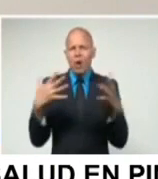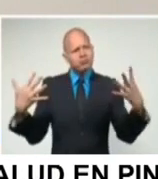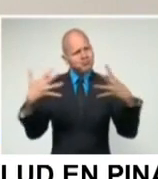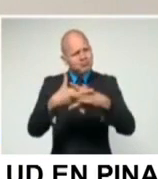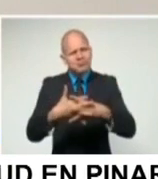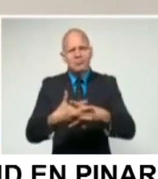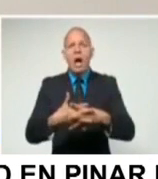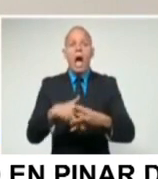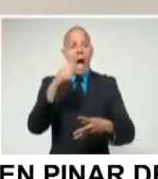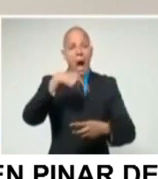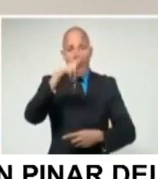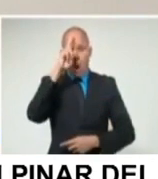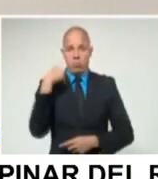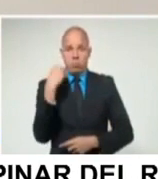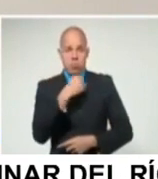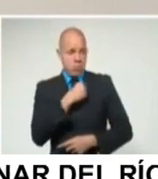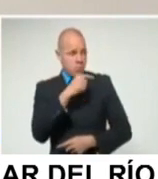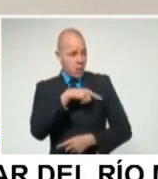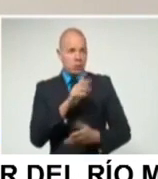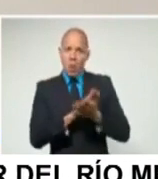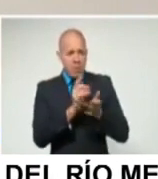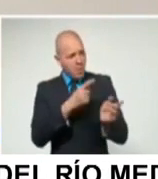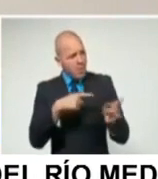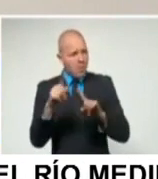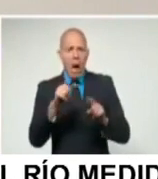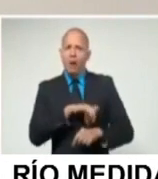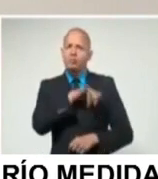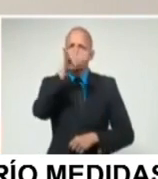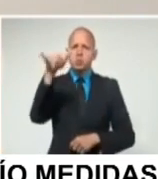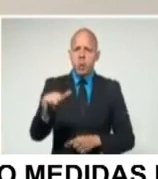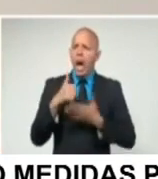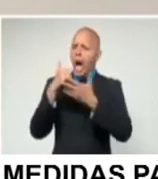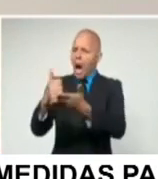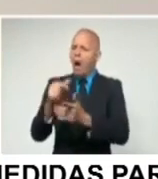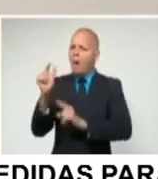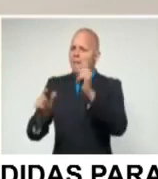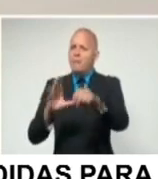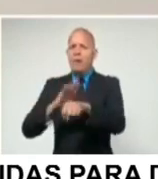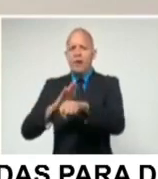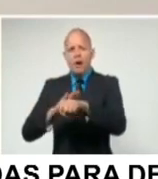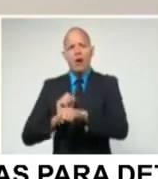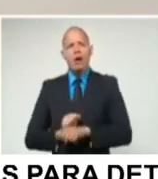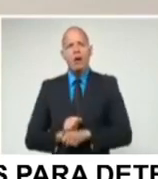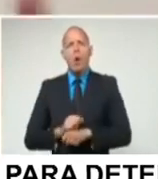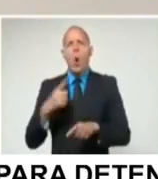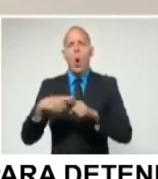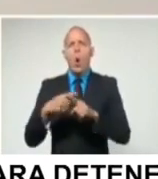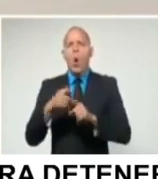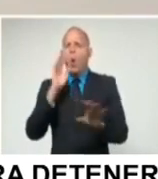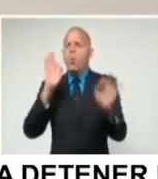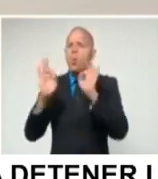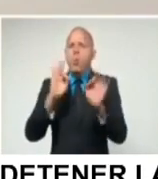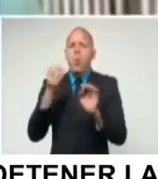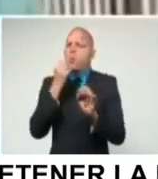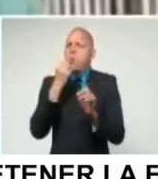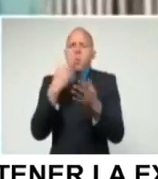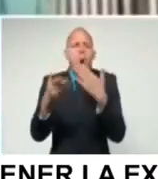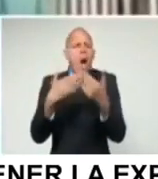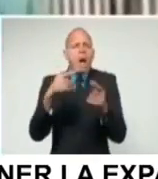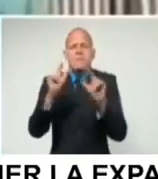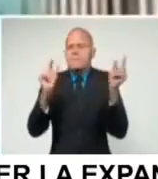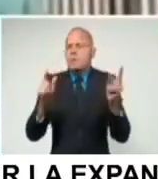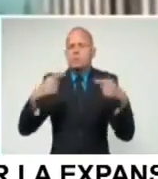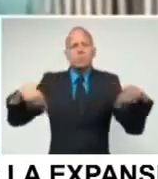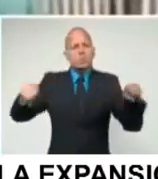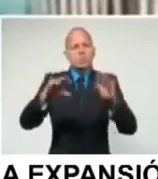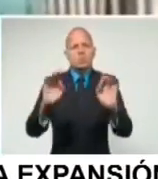hijos médicos para salvar vidas, para curar doenças, para cuidar de pueblos en todos los continentes.